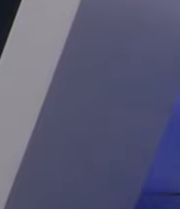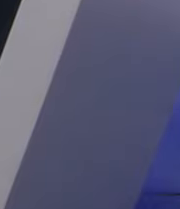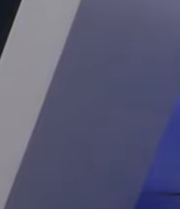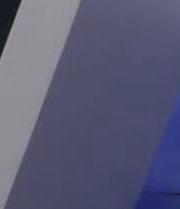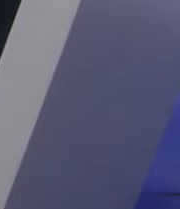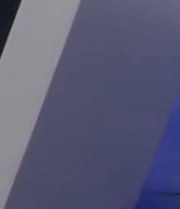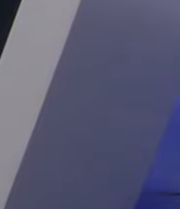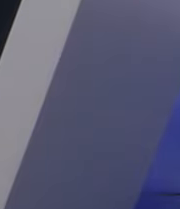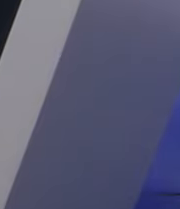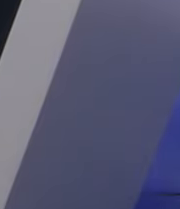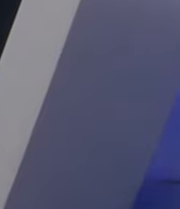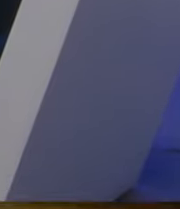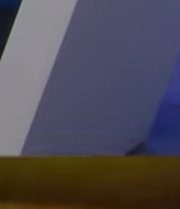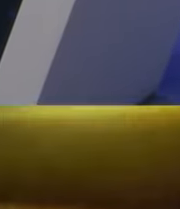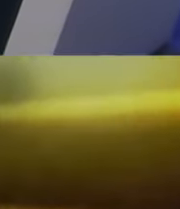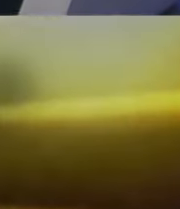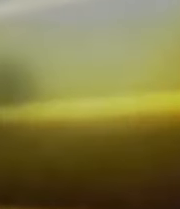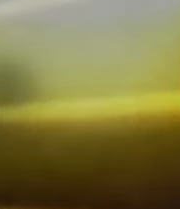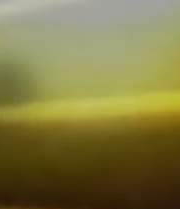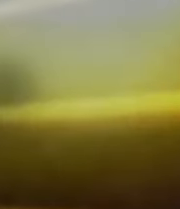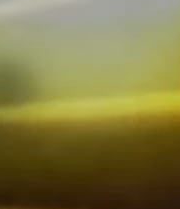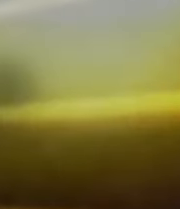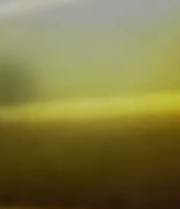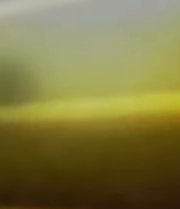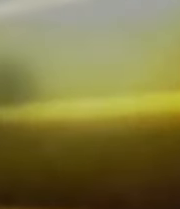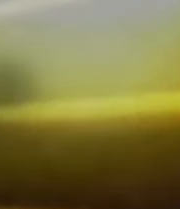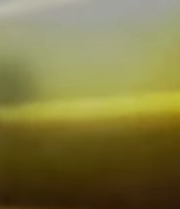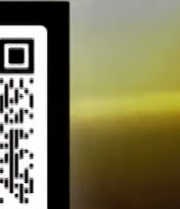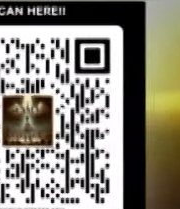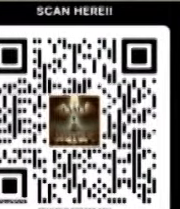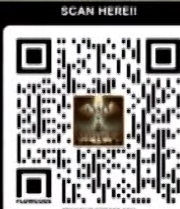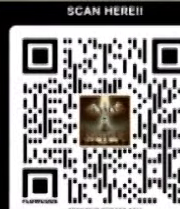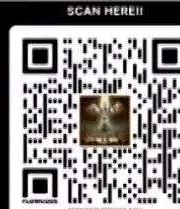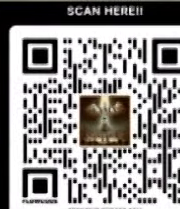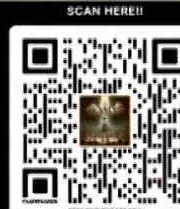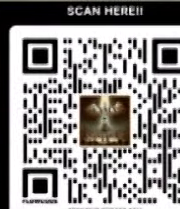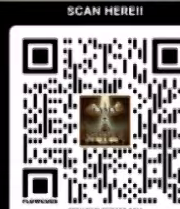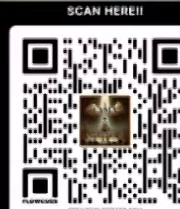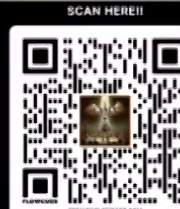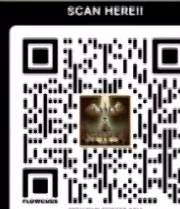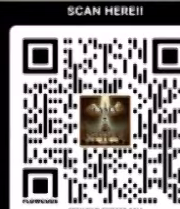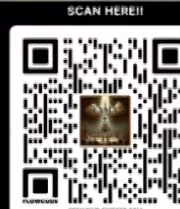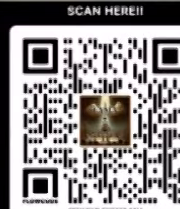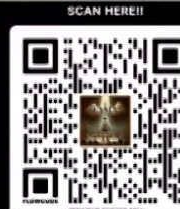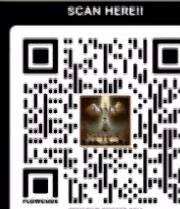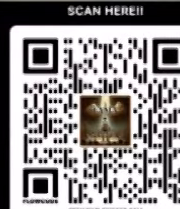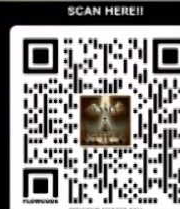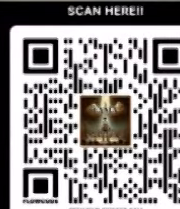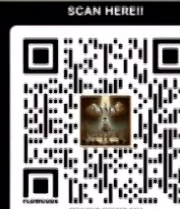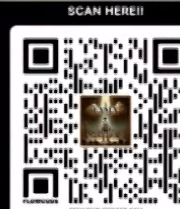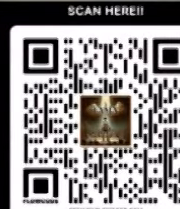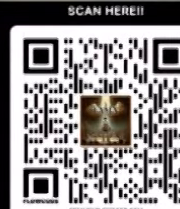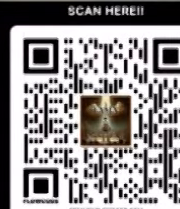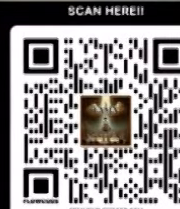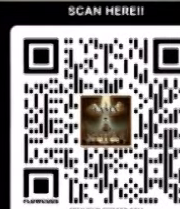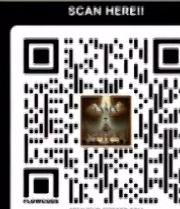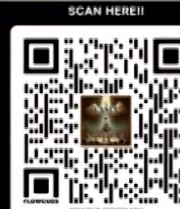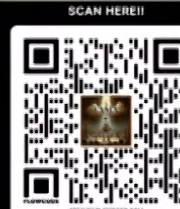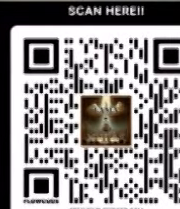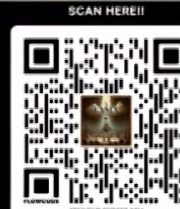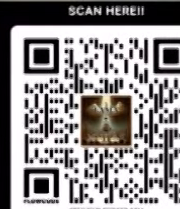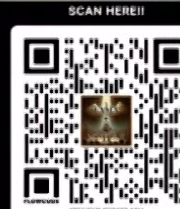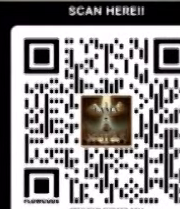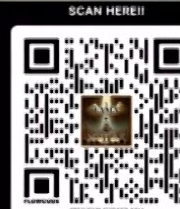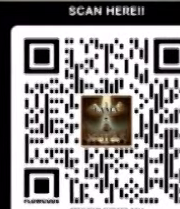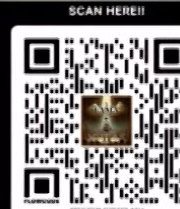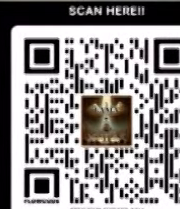poco jodidos y polémicos pero eso es como cuando alguien está en pareja y hay infidelidad Entonces